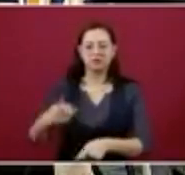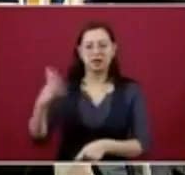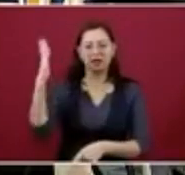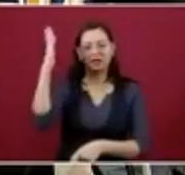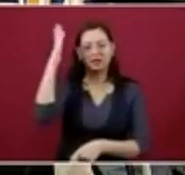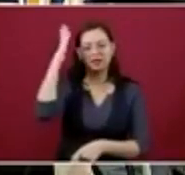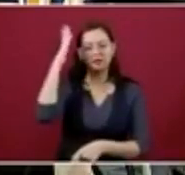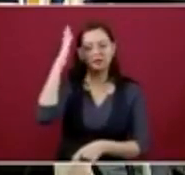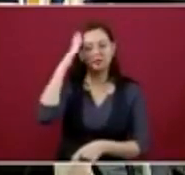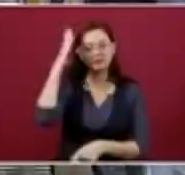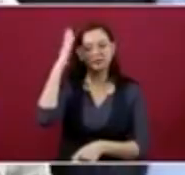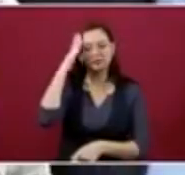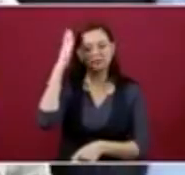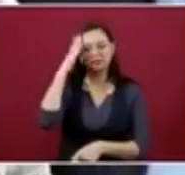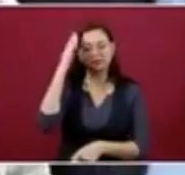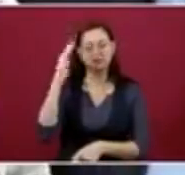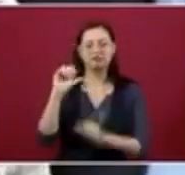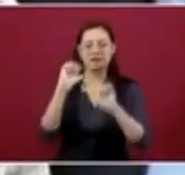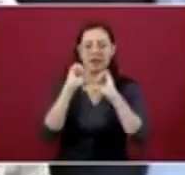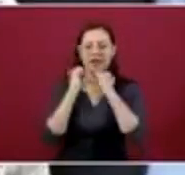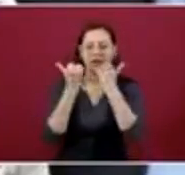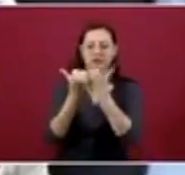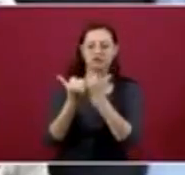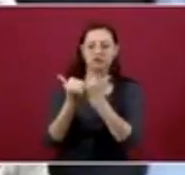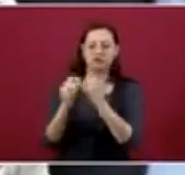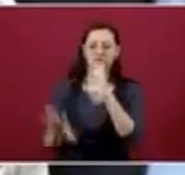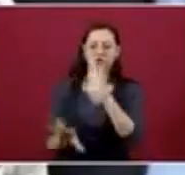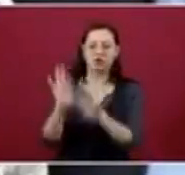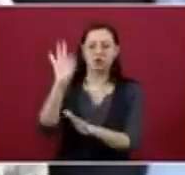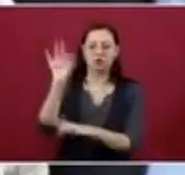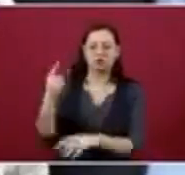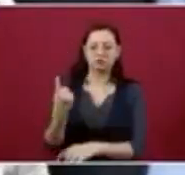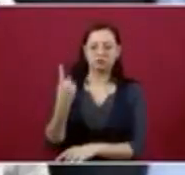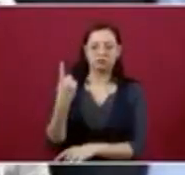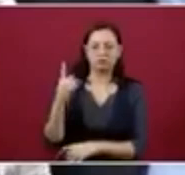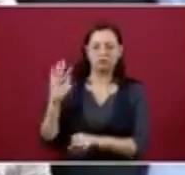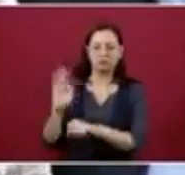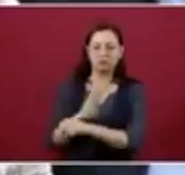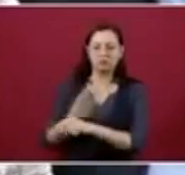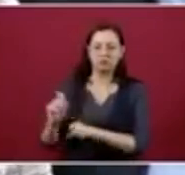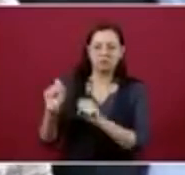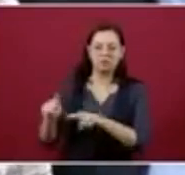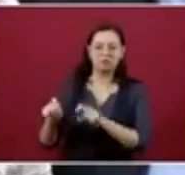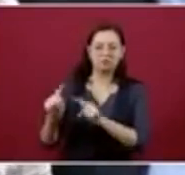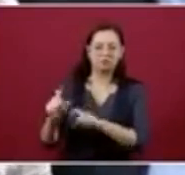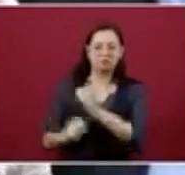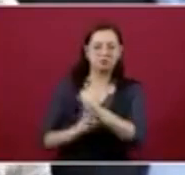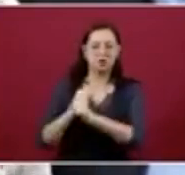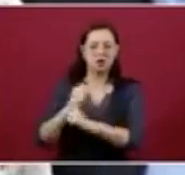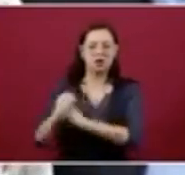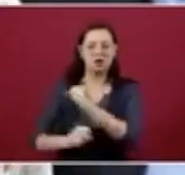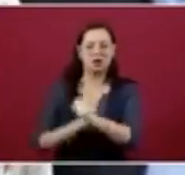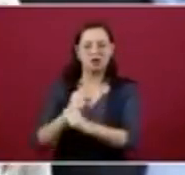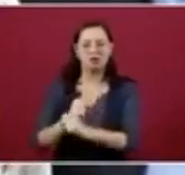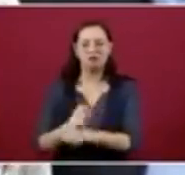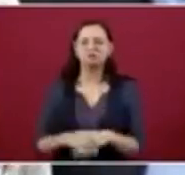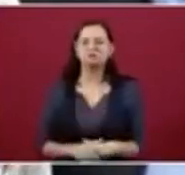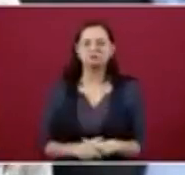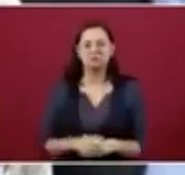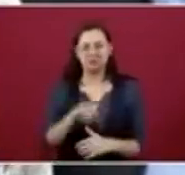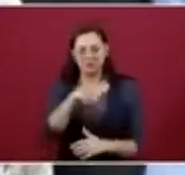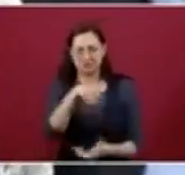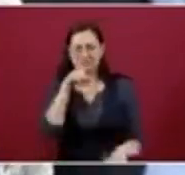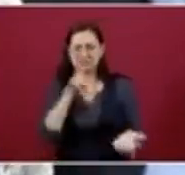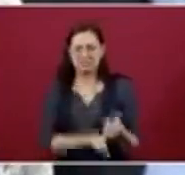asociaciones civiles beneficiadas en los últimos años. Presidente, la pregunta concreta es, ¿le están poniendo el pie desde